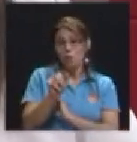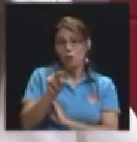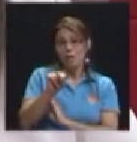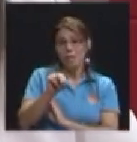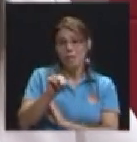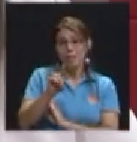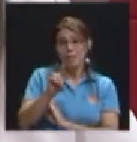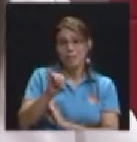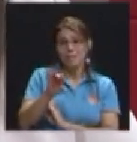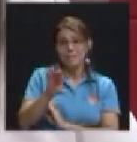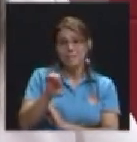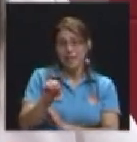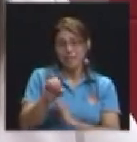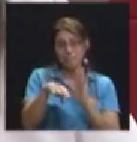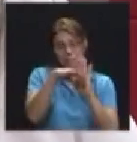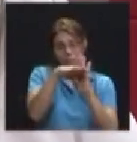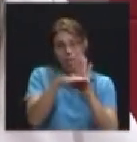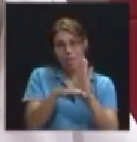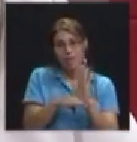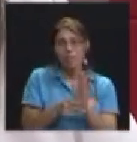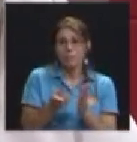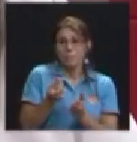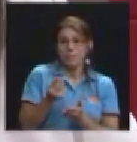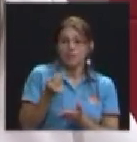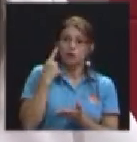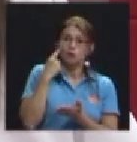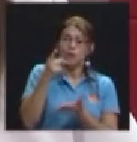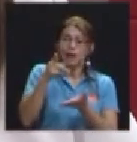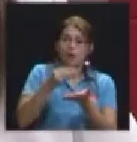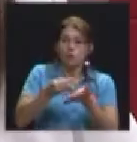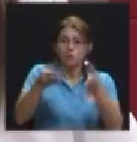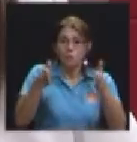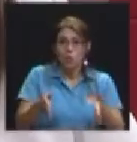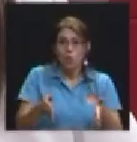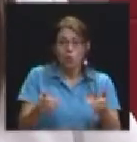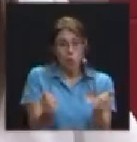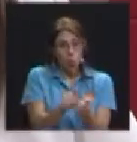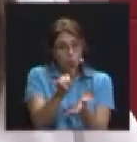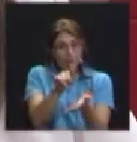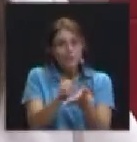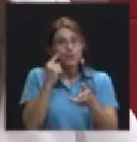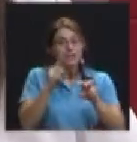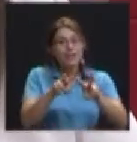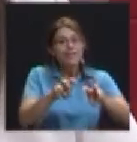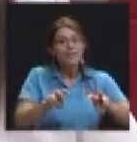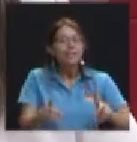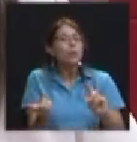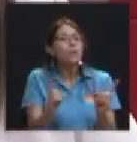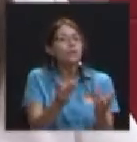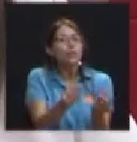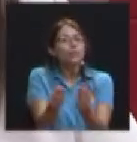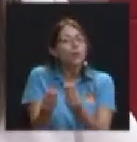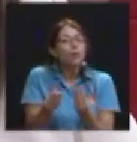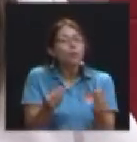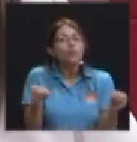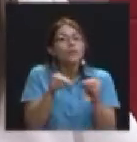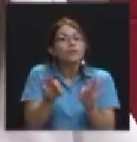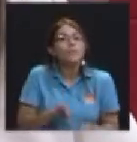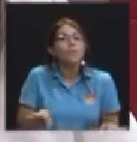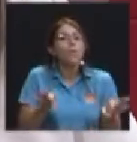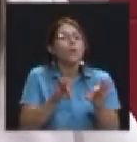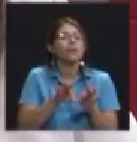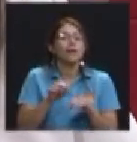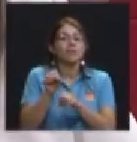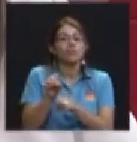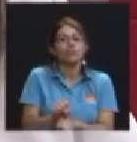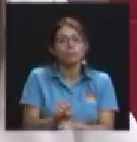Que se tiene que hacer, con esta información se hace una revisión de su canasta de consumo, ¿verdad? Que cuáles son los productos más importantes